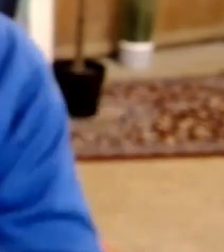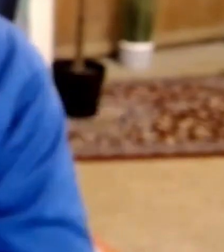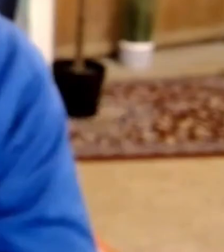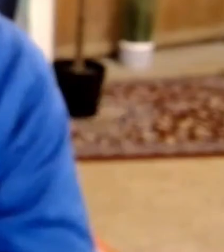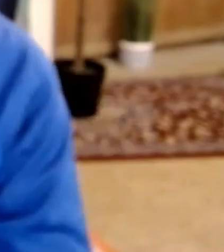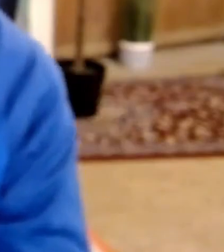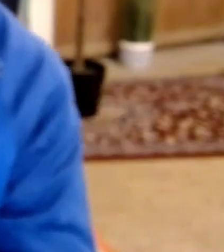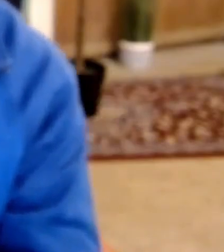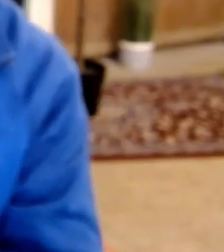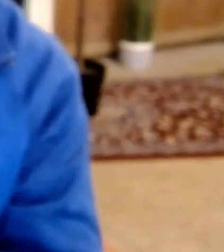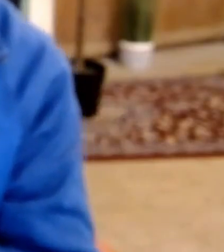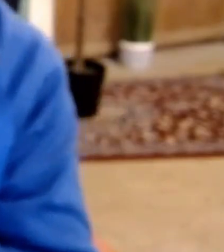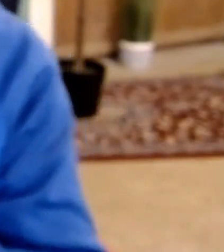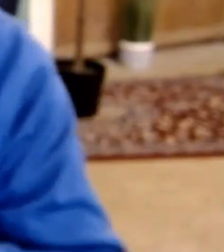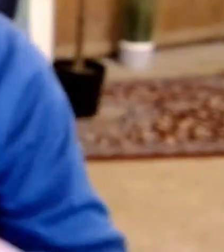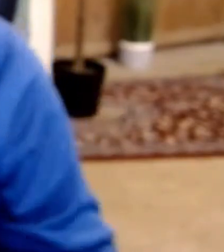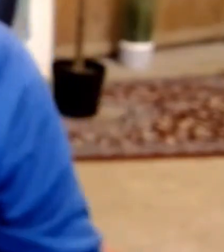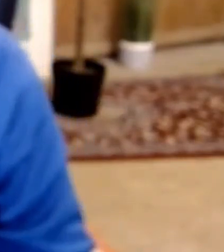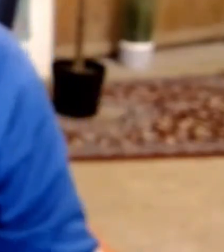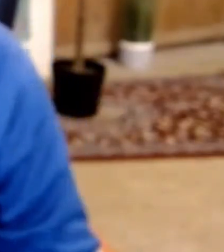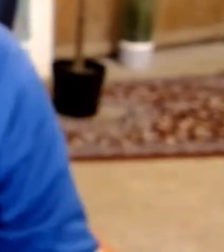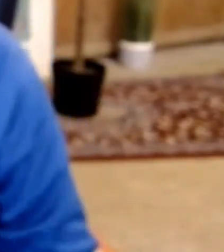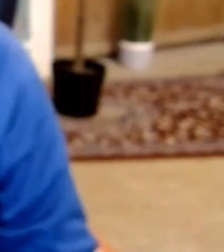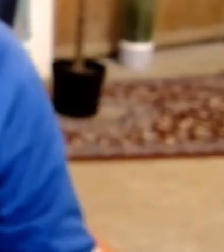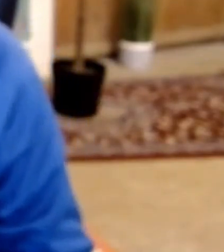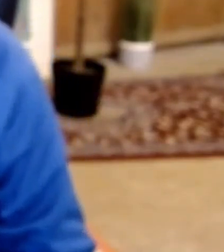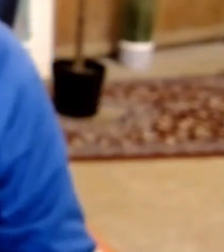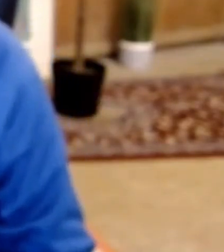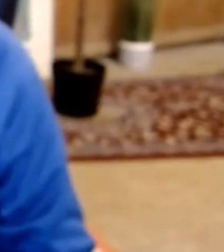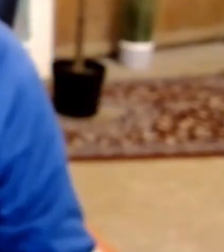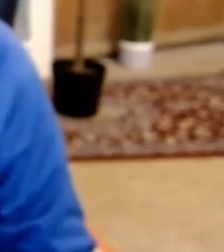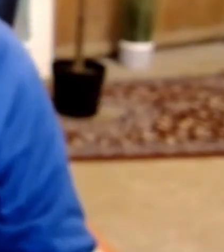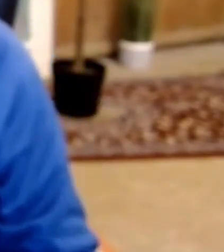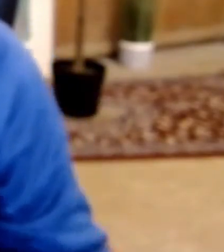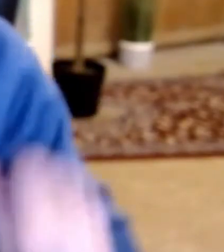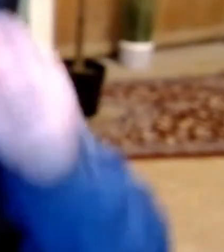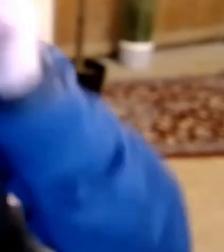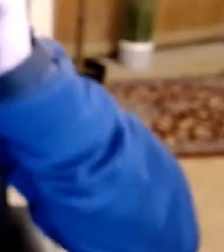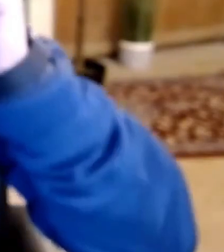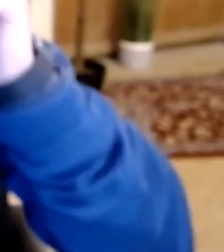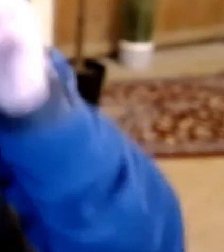nube que tenemos, esta neblina que se ve ahí, esto borroso, le pido a don David que nos comparta nuestras redes sociales.